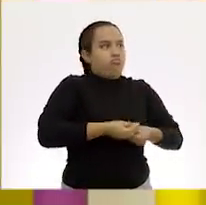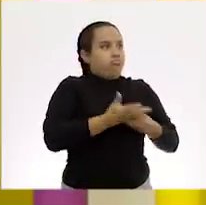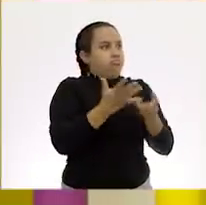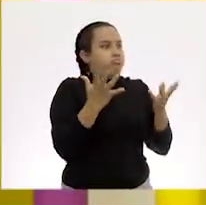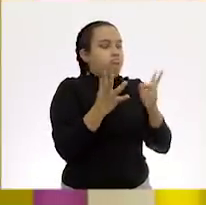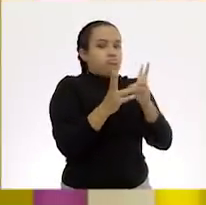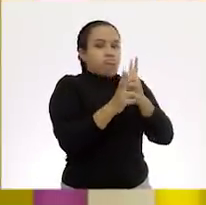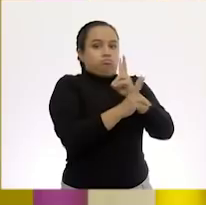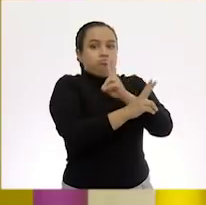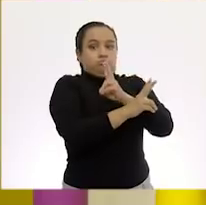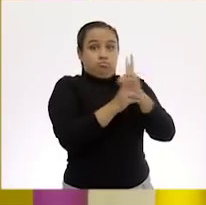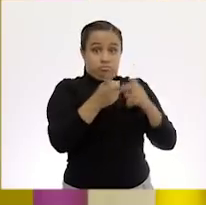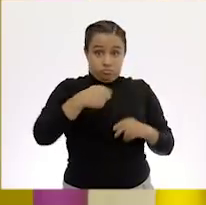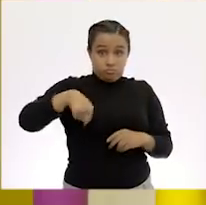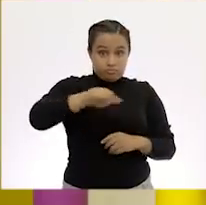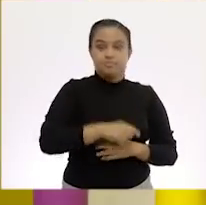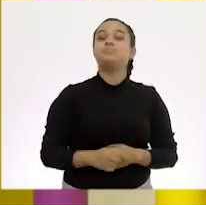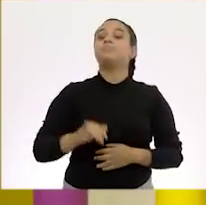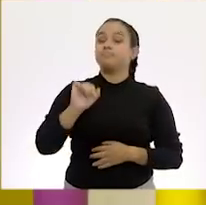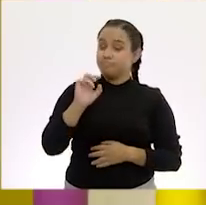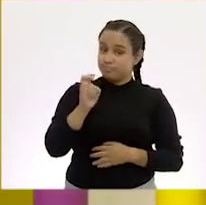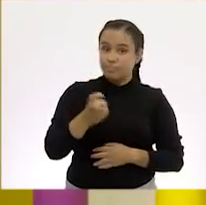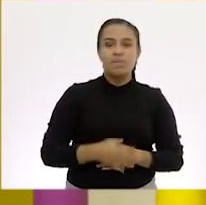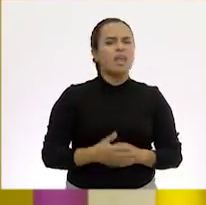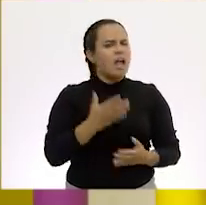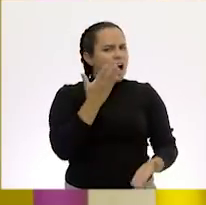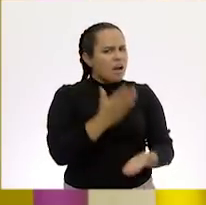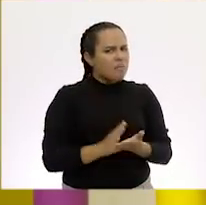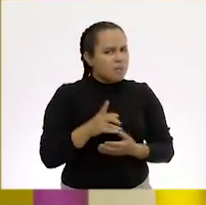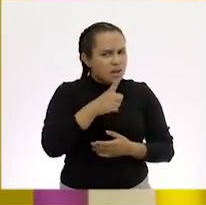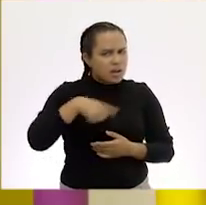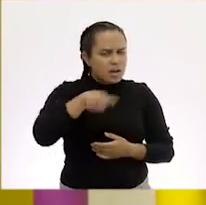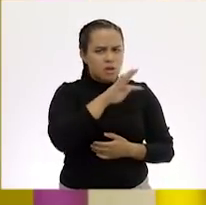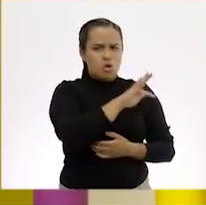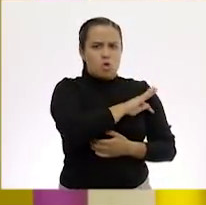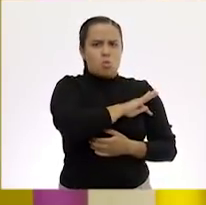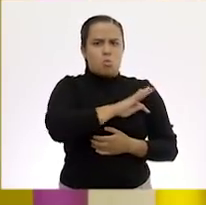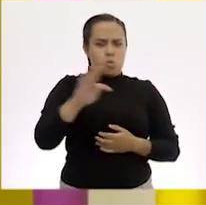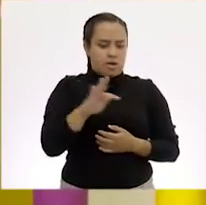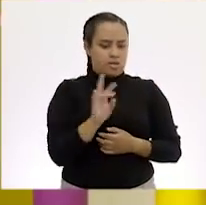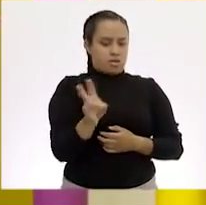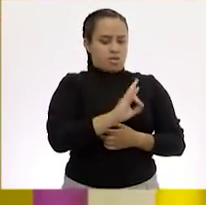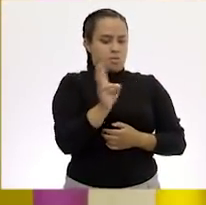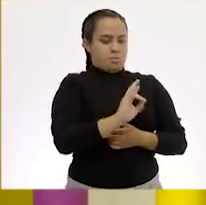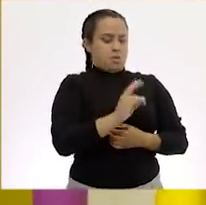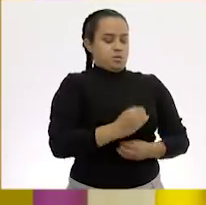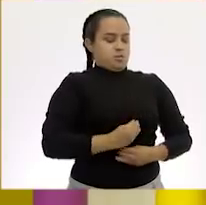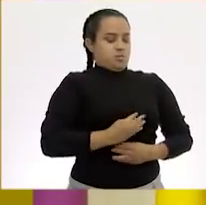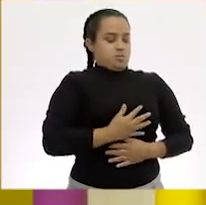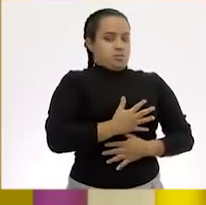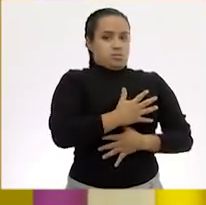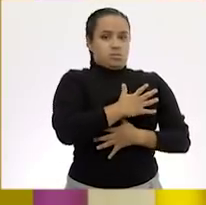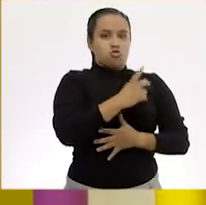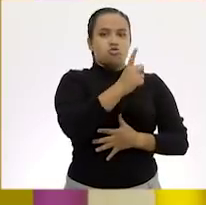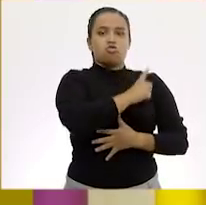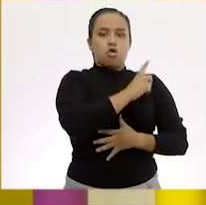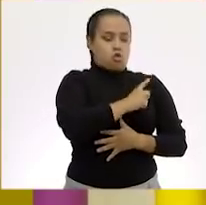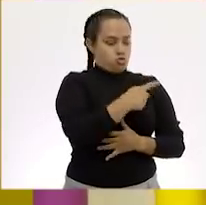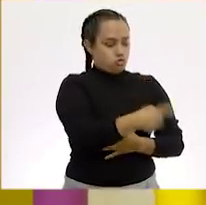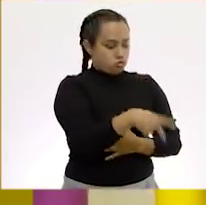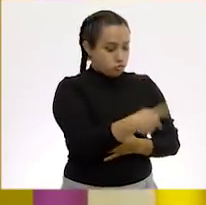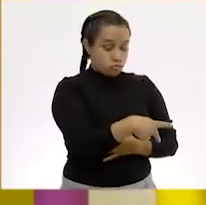oxígeno que respiramos, además de tener la capacidad de autonutrirse, es decir, de ser